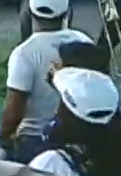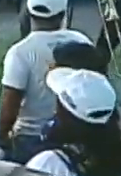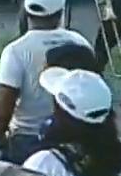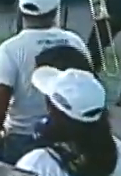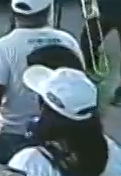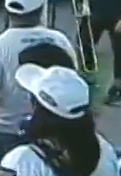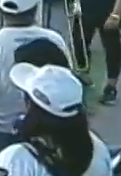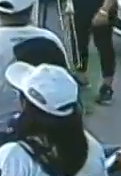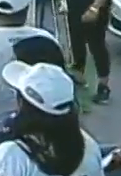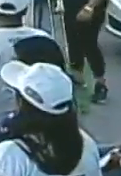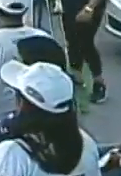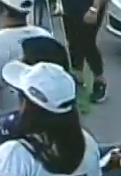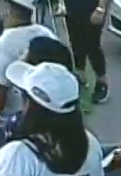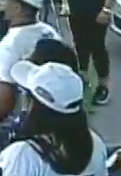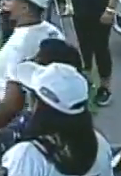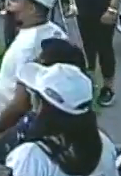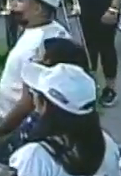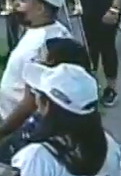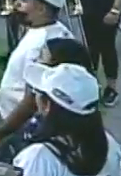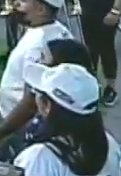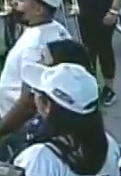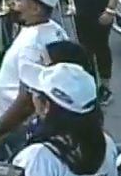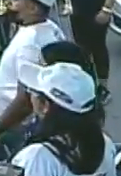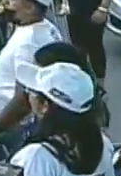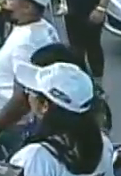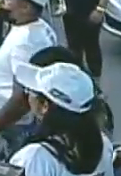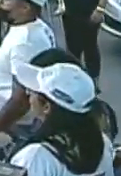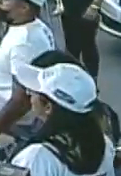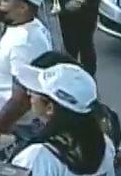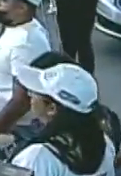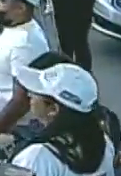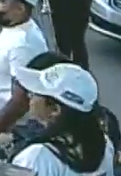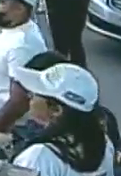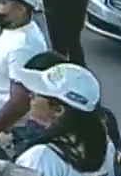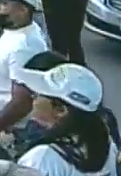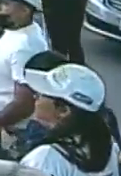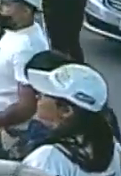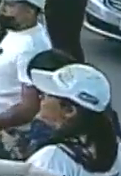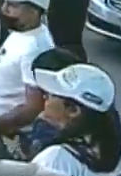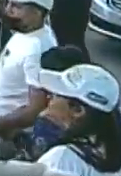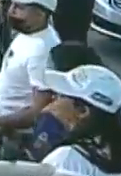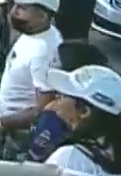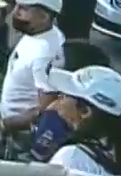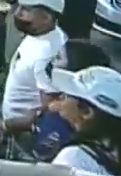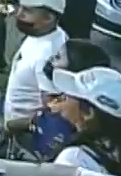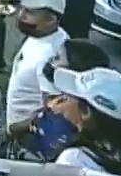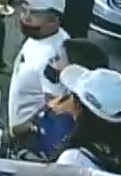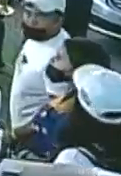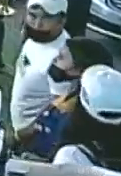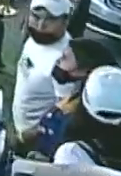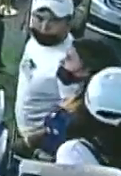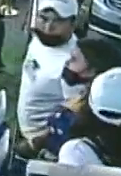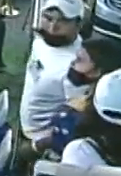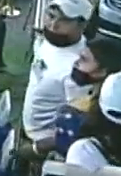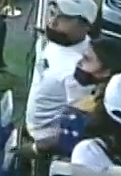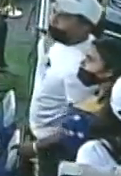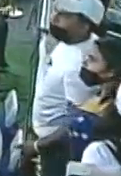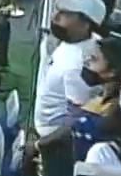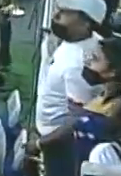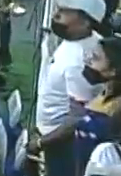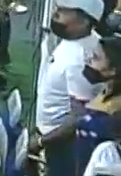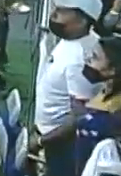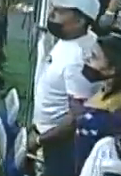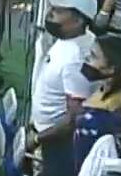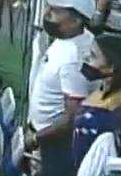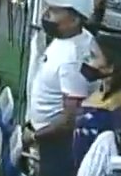en Miguel Peña, como lo goza ahora. Sí, señores, dicen que soy macumanchero. qué